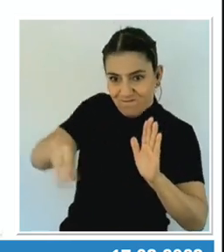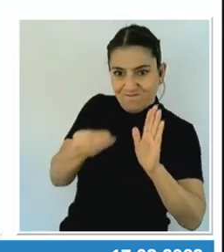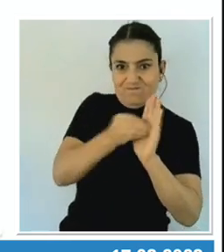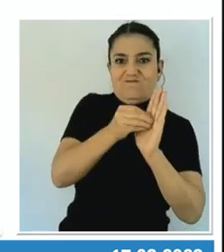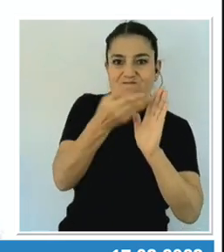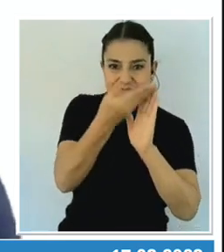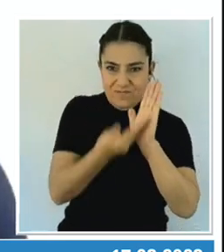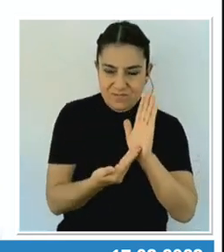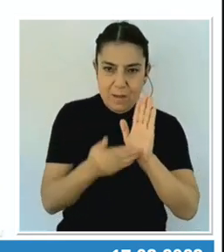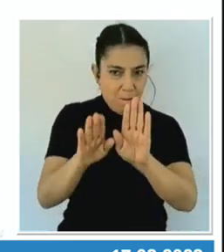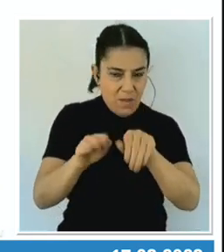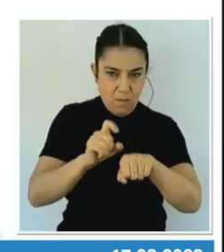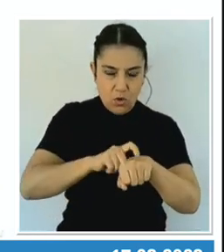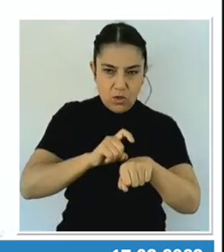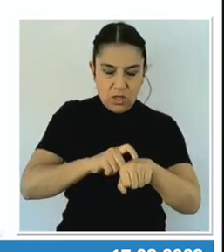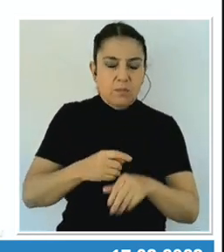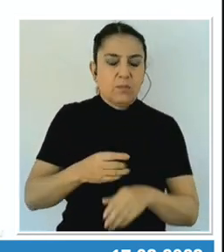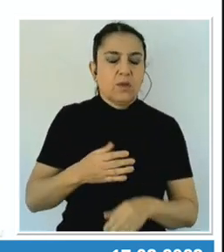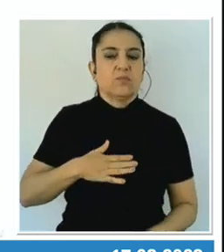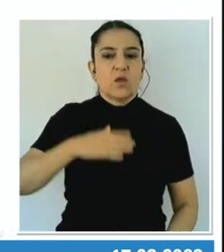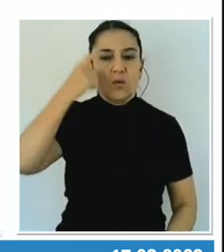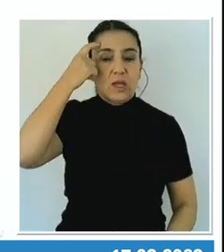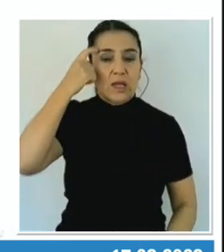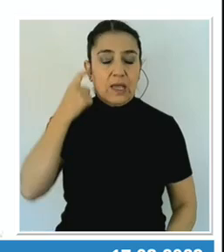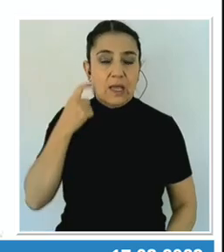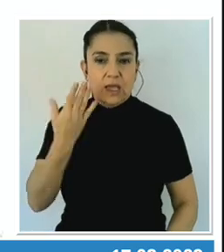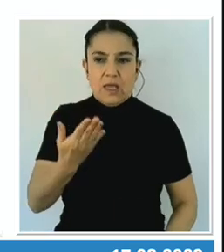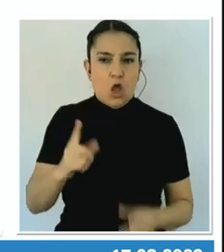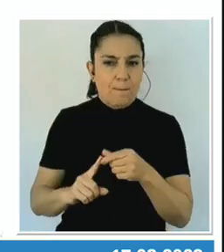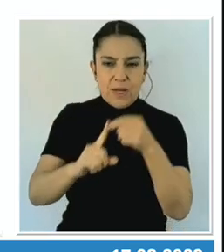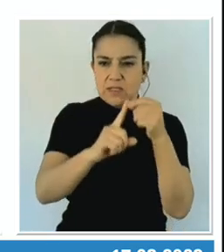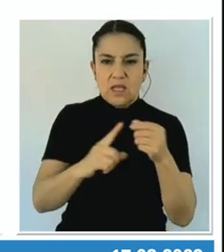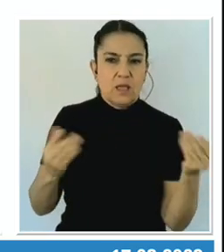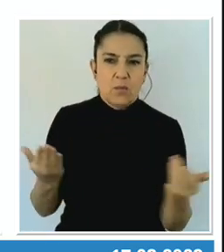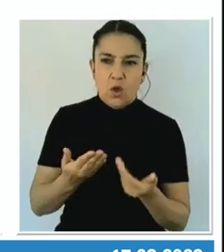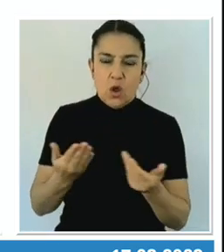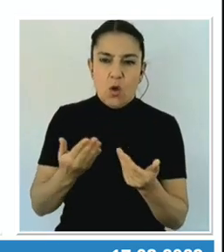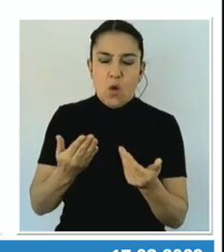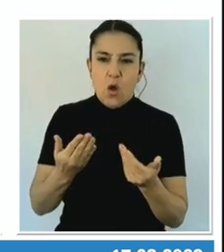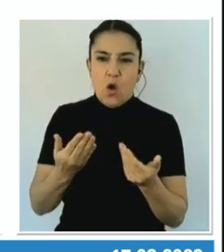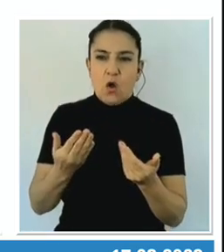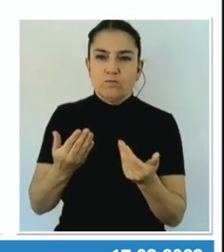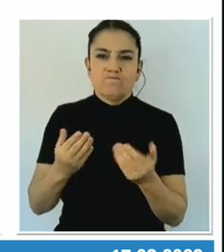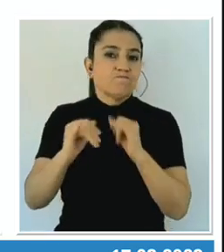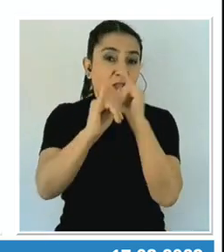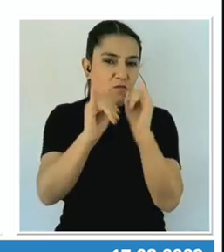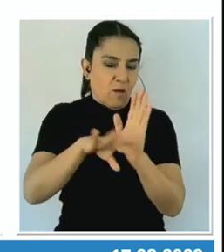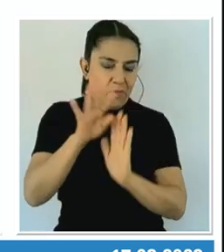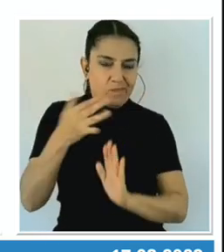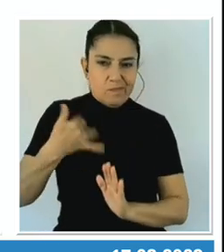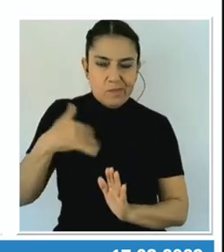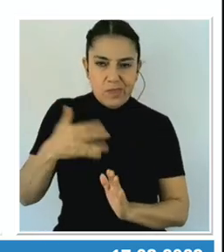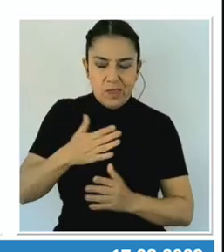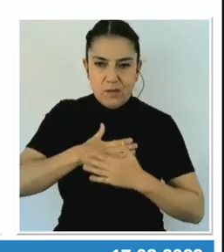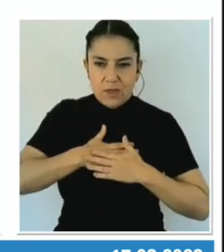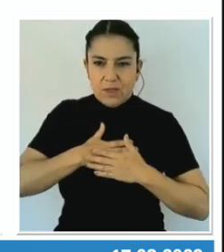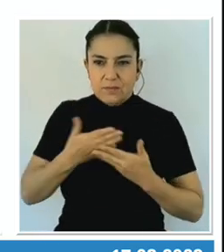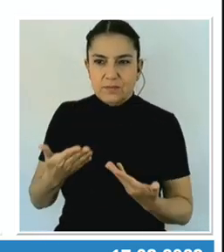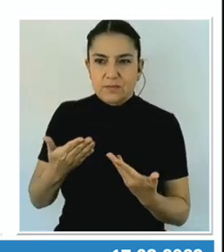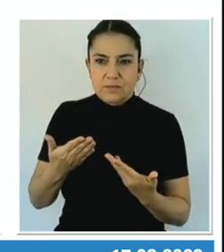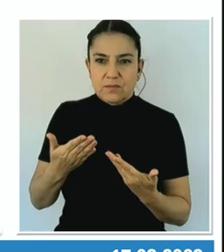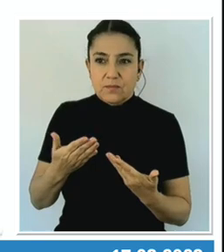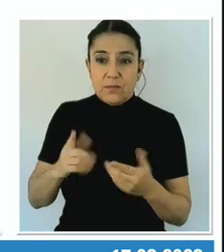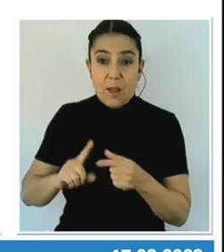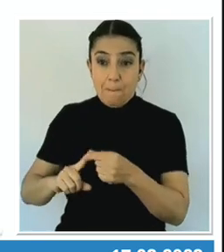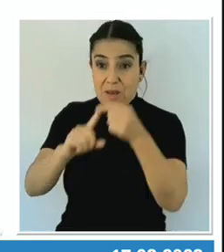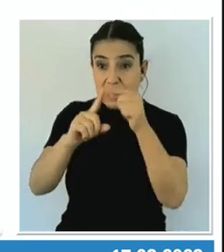buscar los principios, y este sería como el matiz que me parece relevante, buscar los principios solo en la